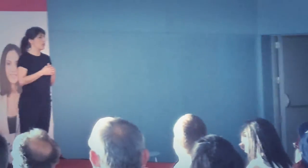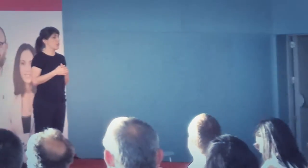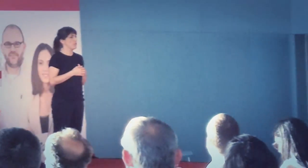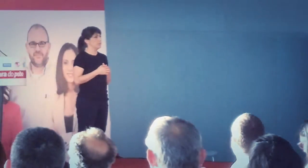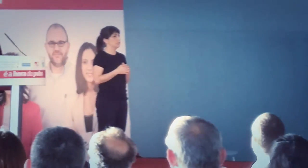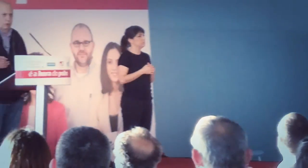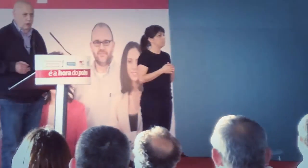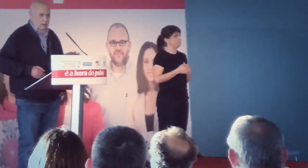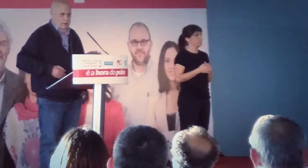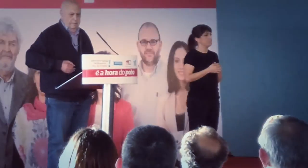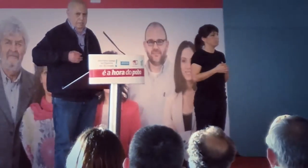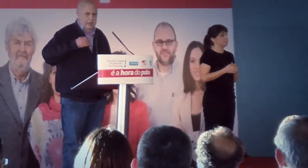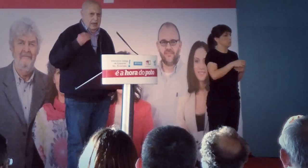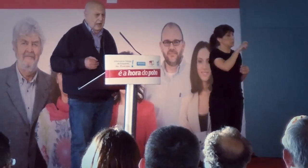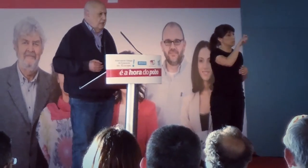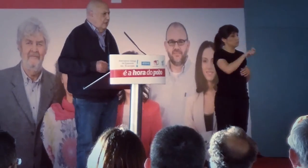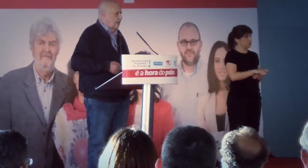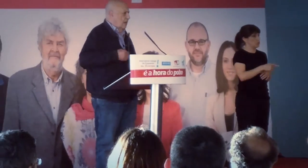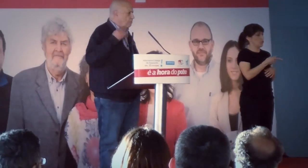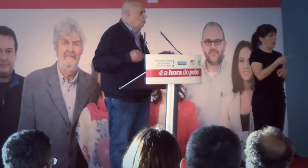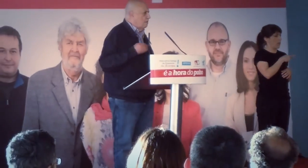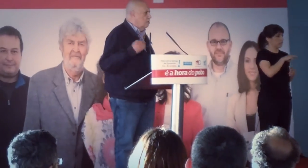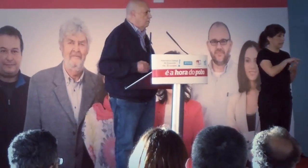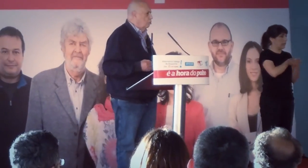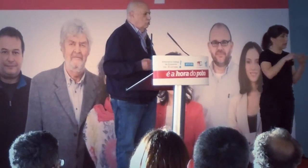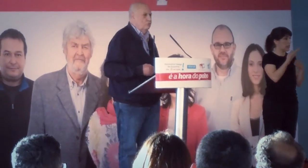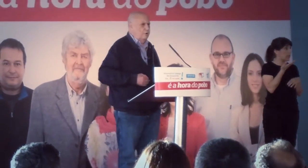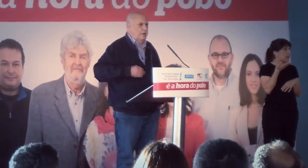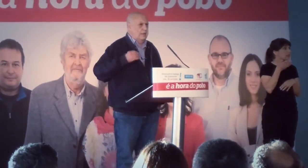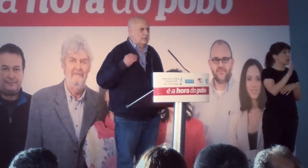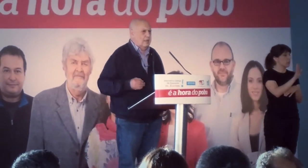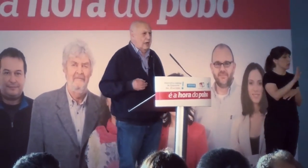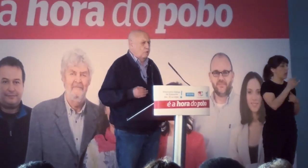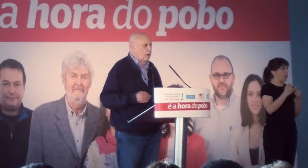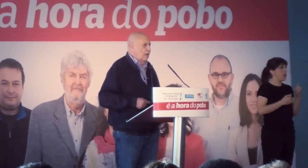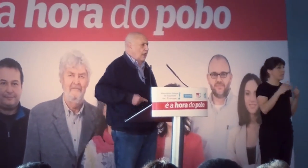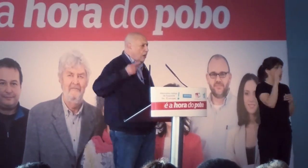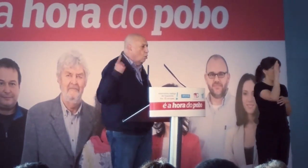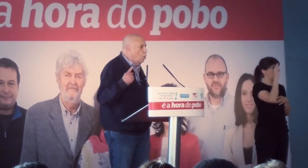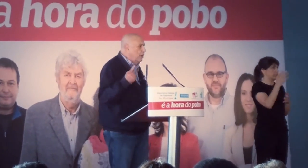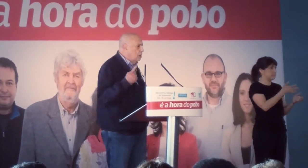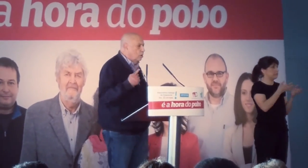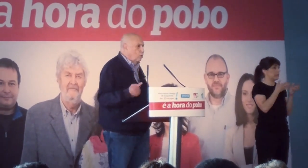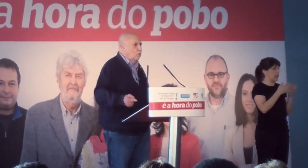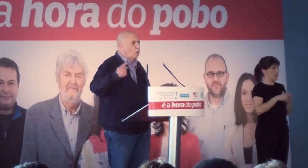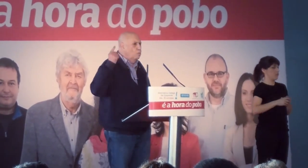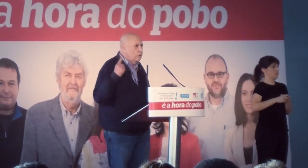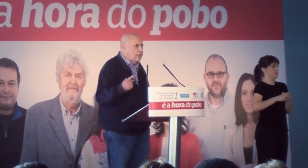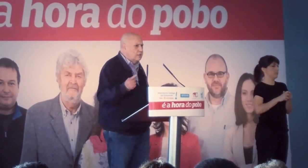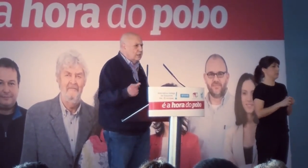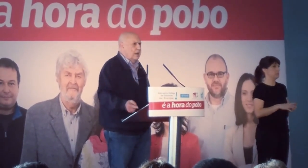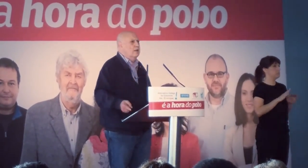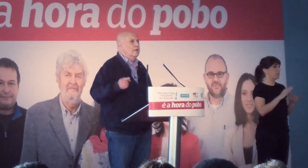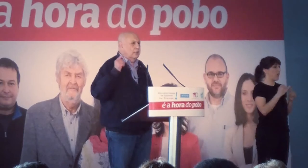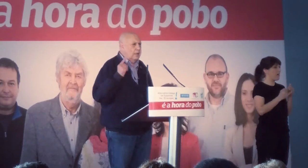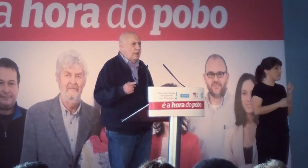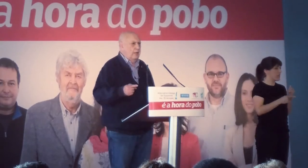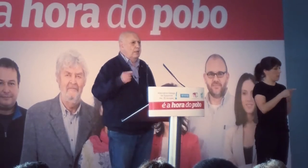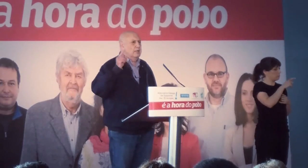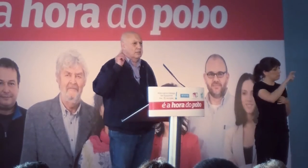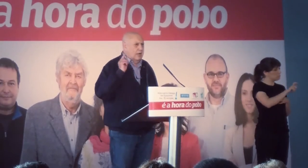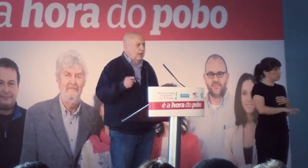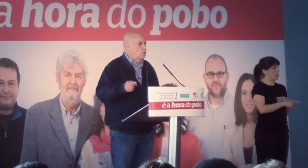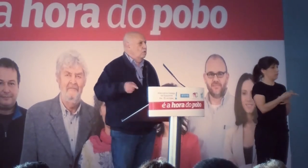o candidato de Galicia que levou más votos fue Castelao, e o único comunista